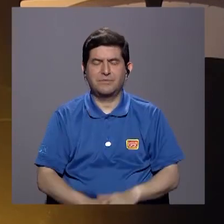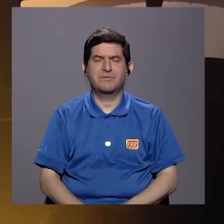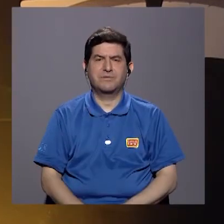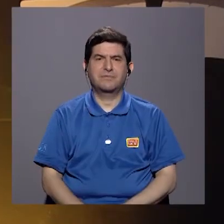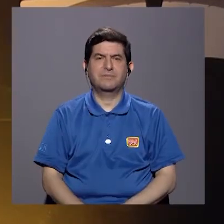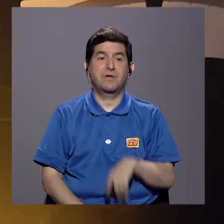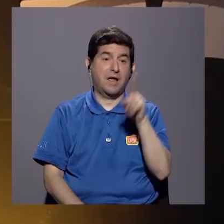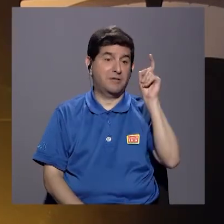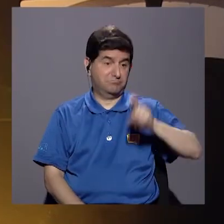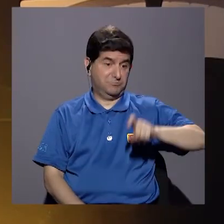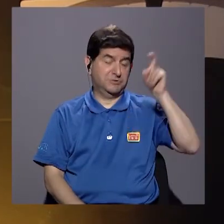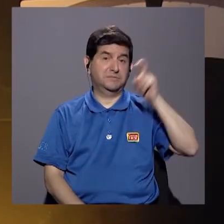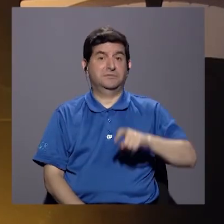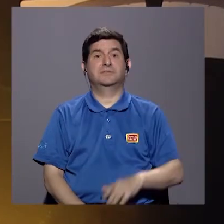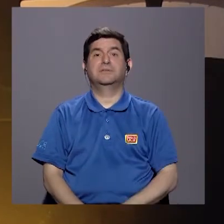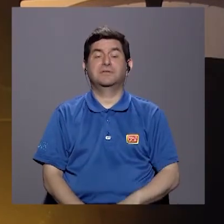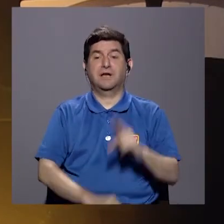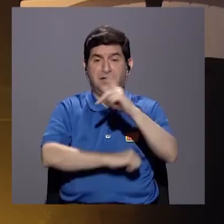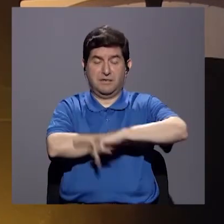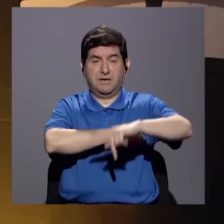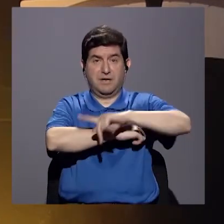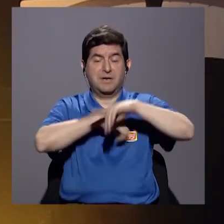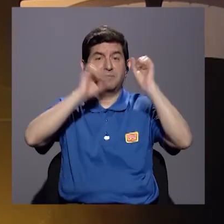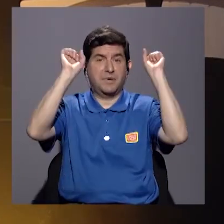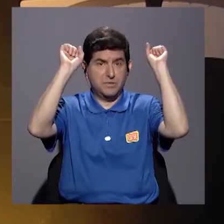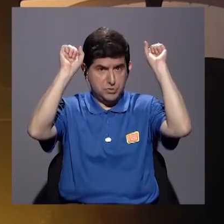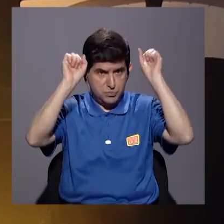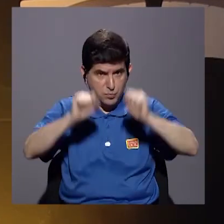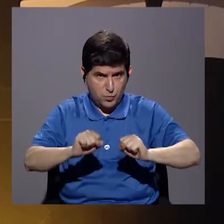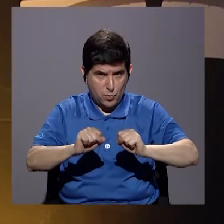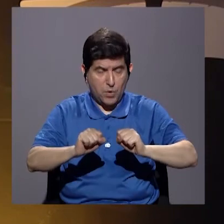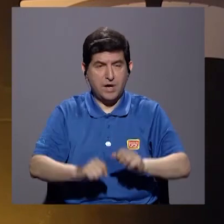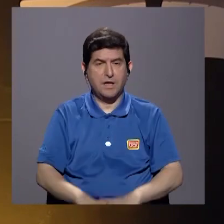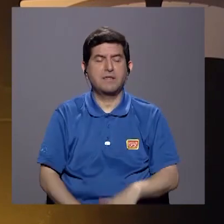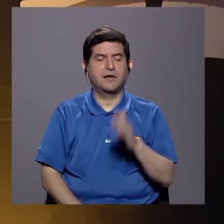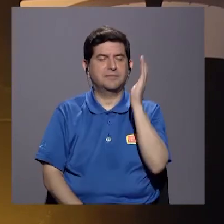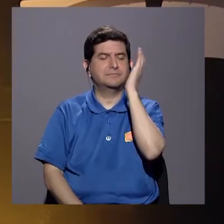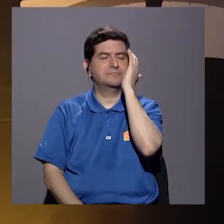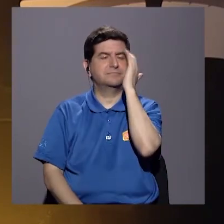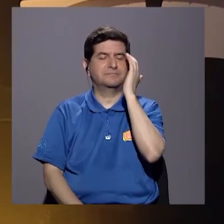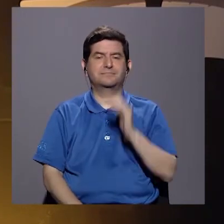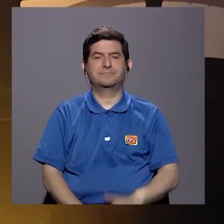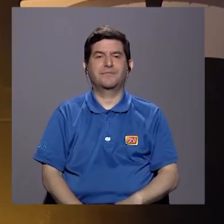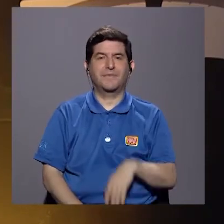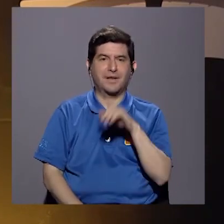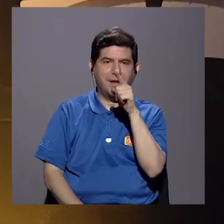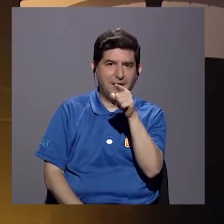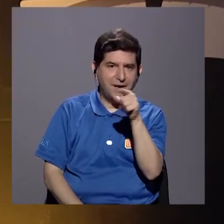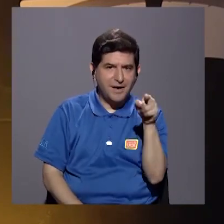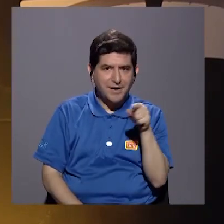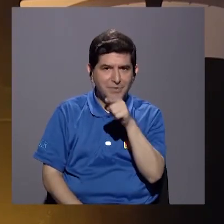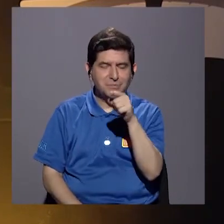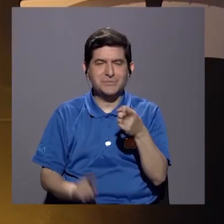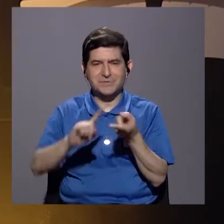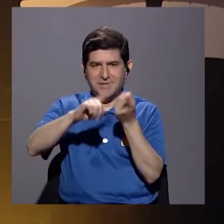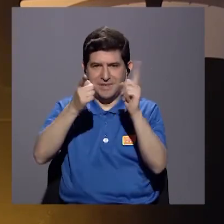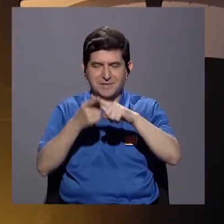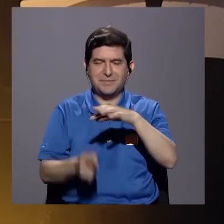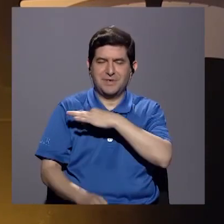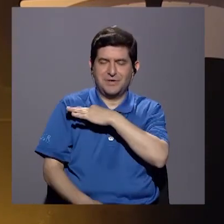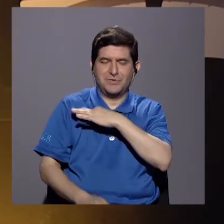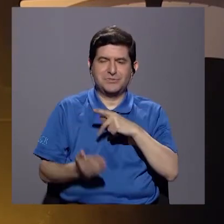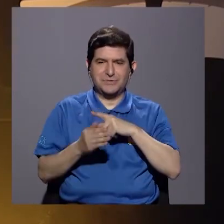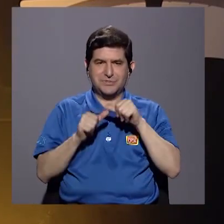tecnología es necesario que el país lo conozca. Y a todos ustedes, amigos,